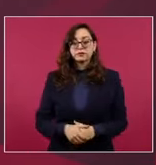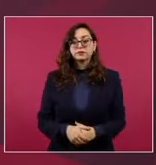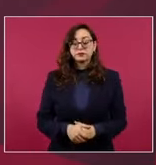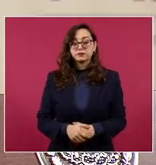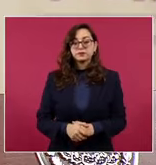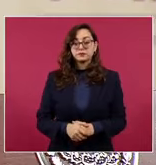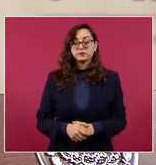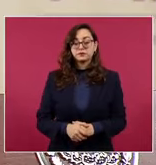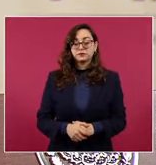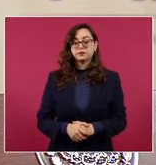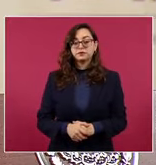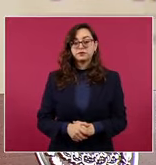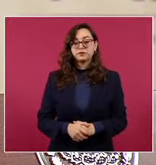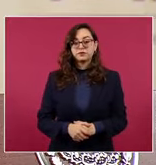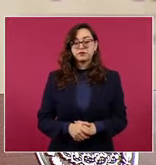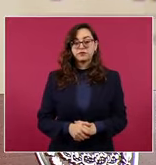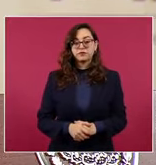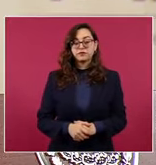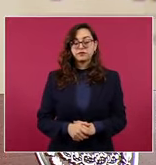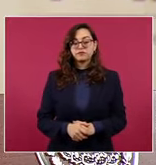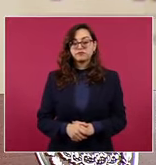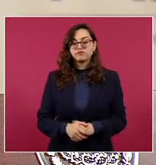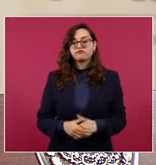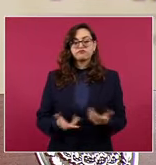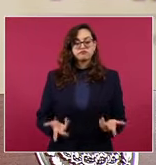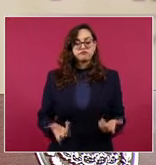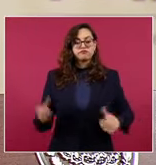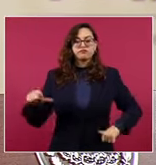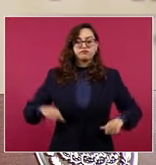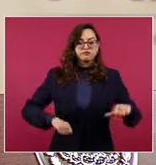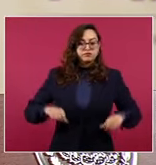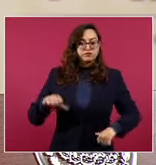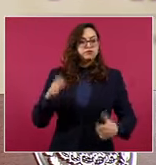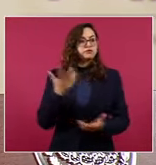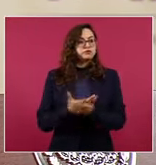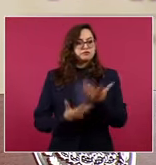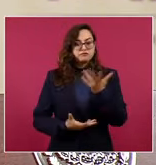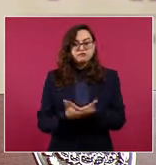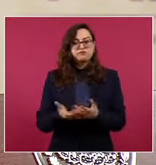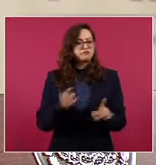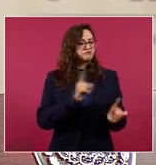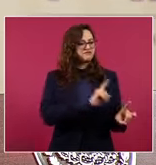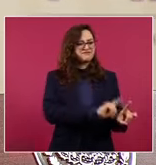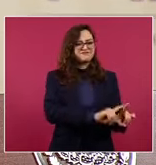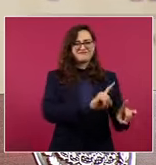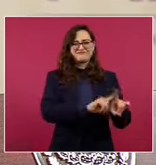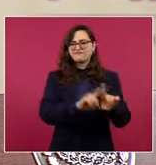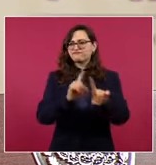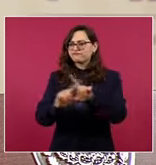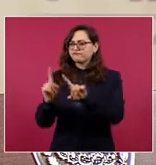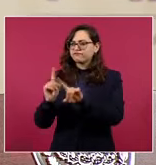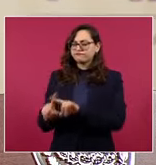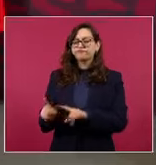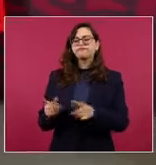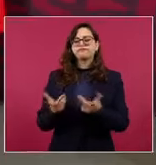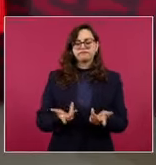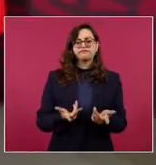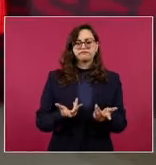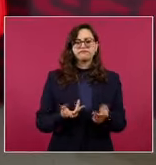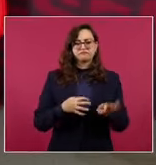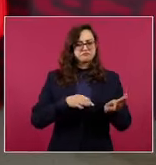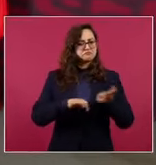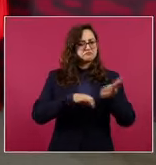muchas otras acciones que han dado resultado. Desde